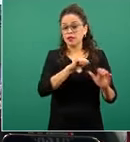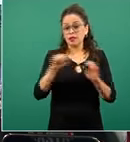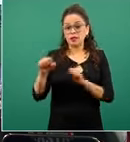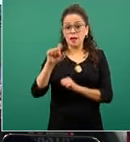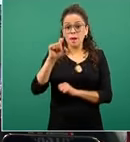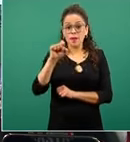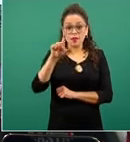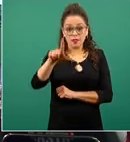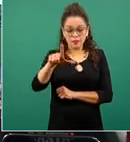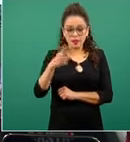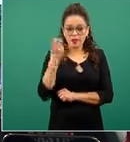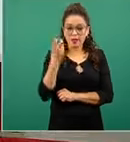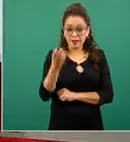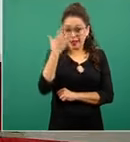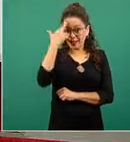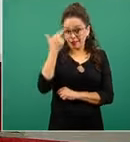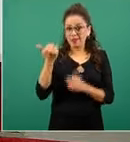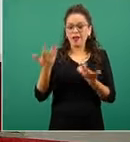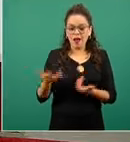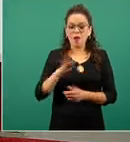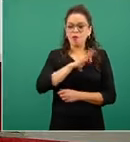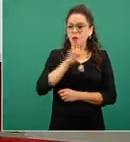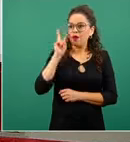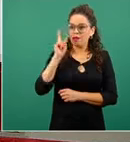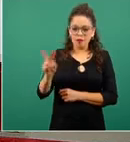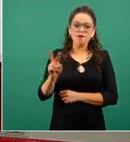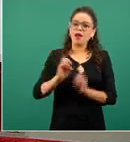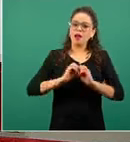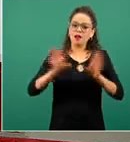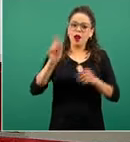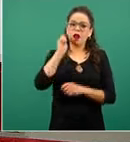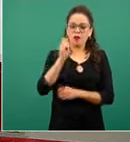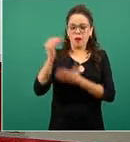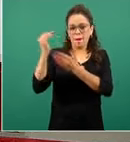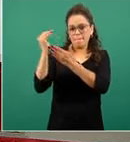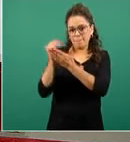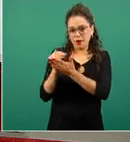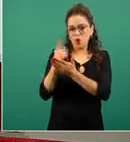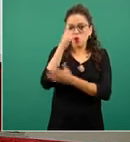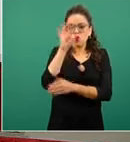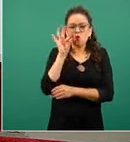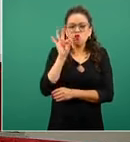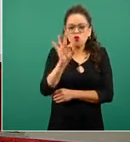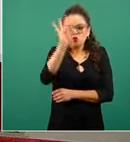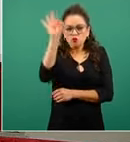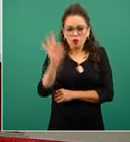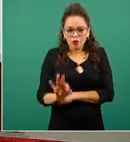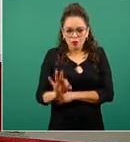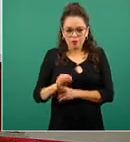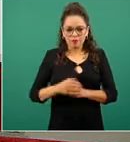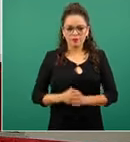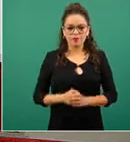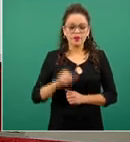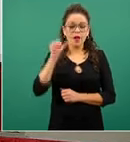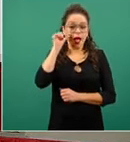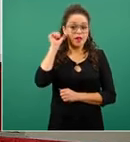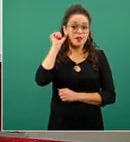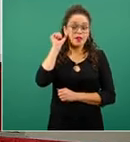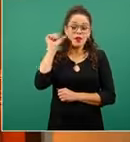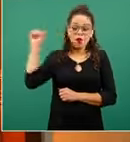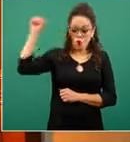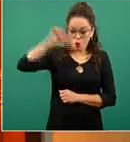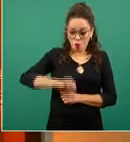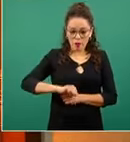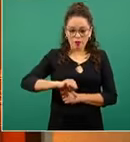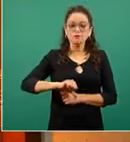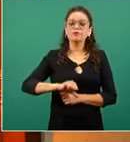17,627. Y entonces eso también ha representado una disminución de un punto porcentual de ayer para hoy en lo que se refiere a la ocupación nacional de camas